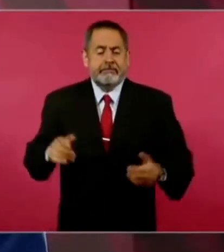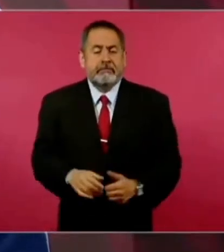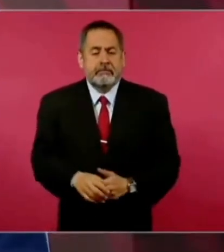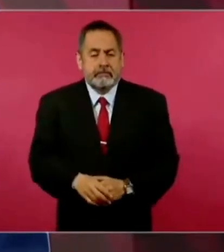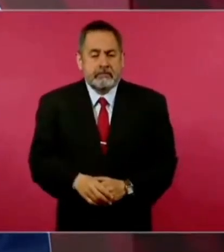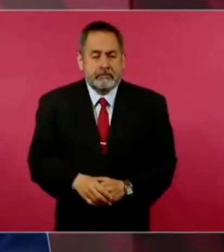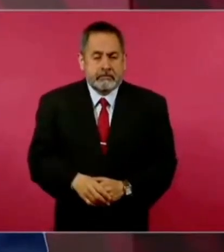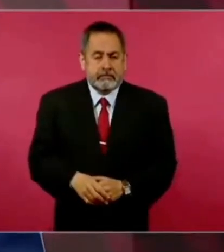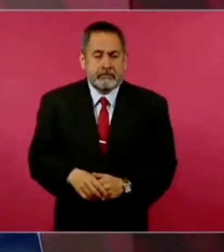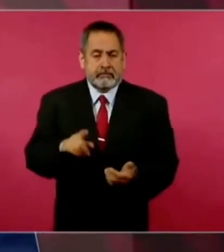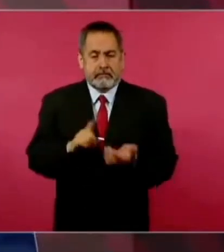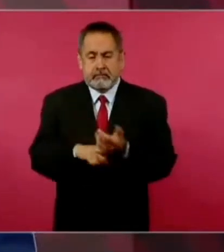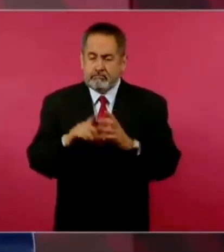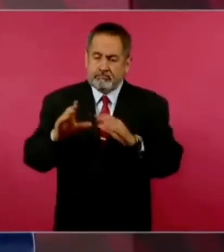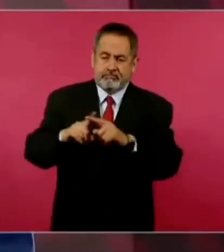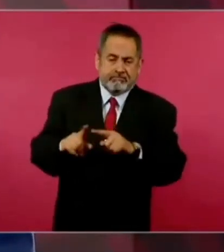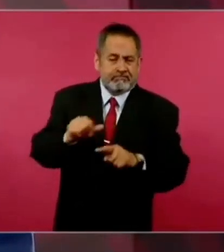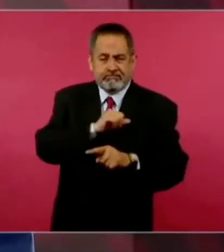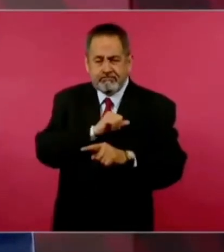con el egoísmo